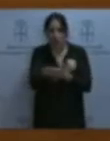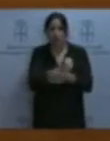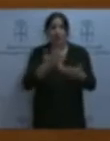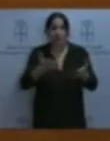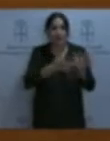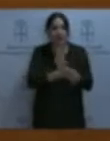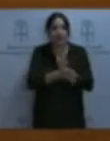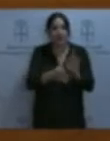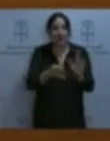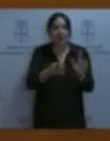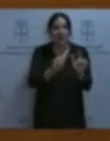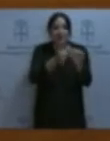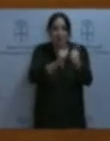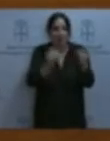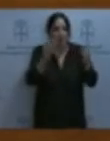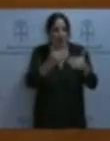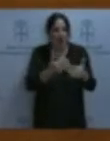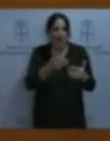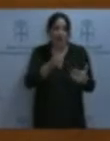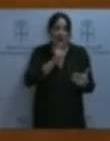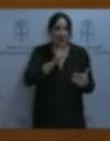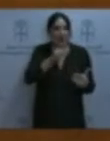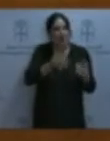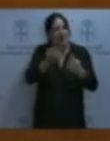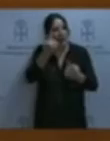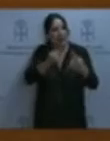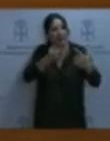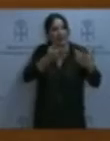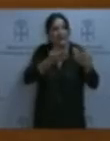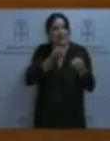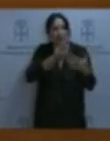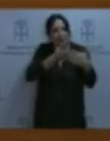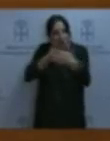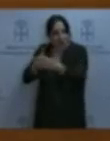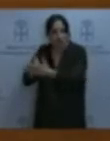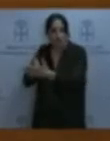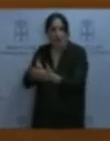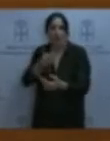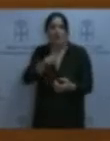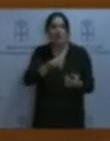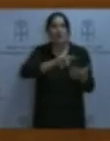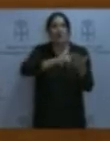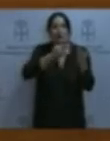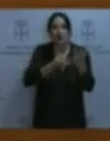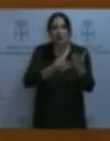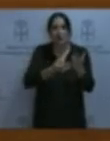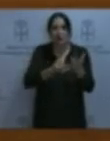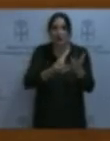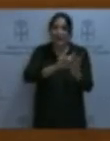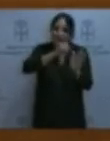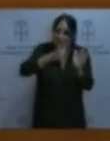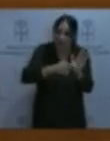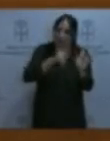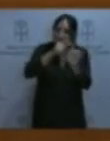falta de sistematización, con dificultad e imposibilidad, en muchos casos, de acceso a la información, con la falta de planificación integral y